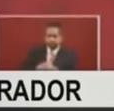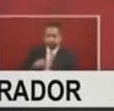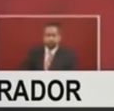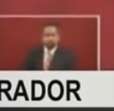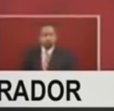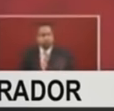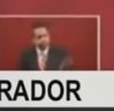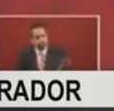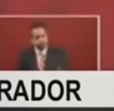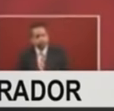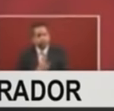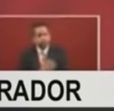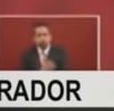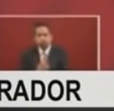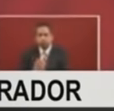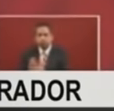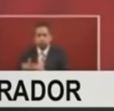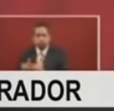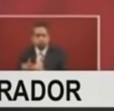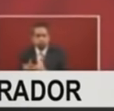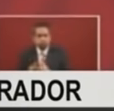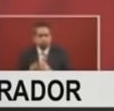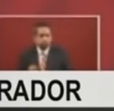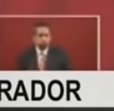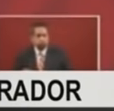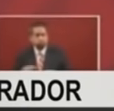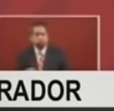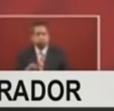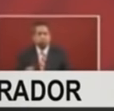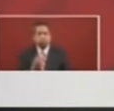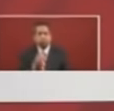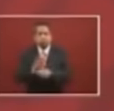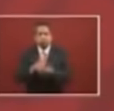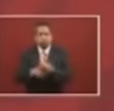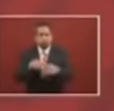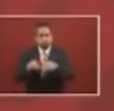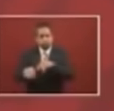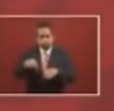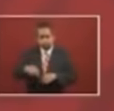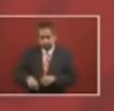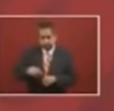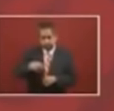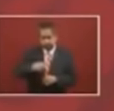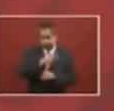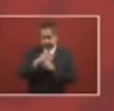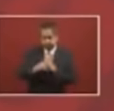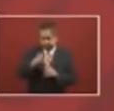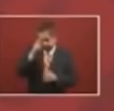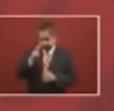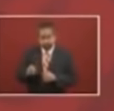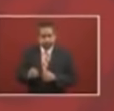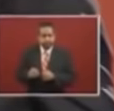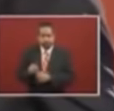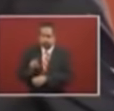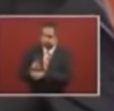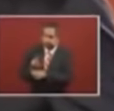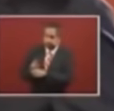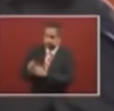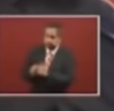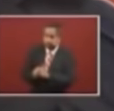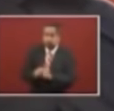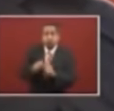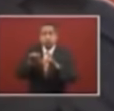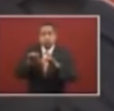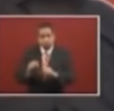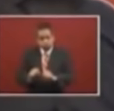Acompañamientos para dar opciones de trabajo en nuestro país y acompañamiento de